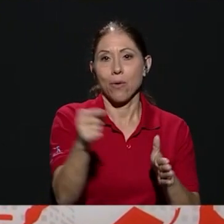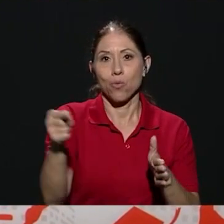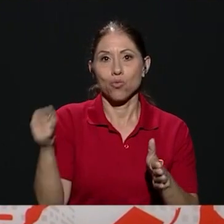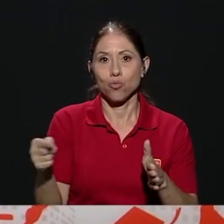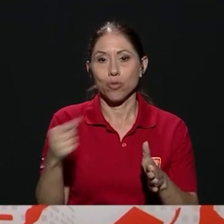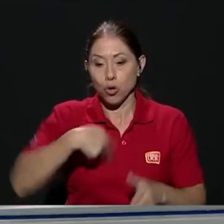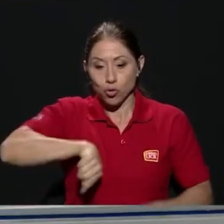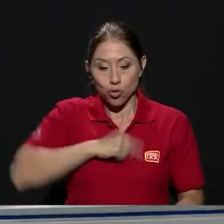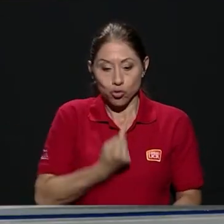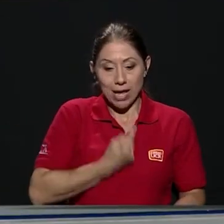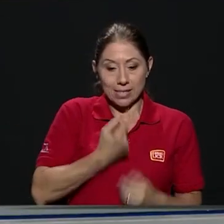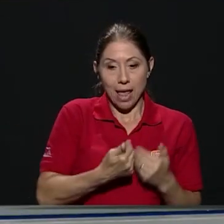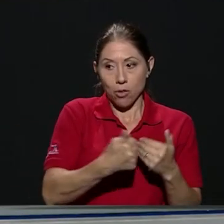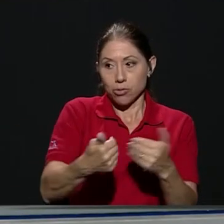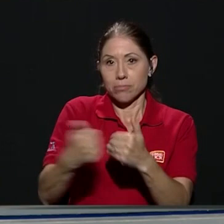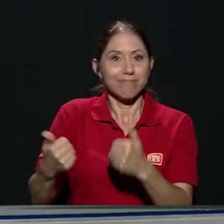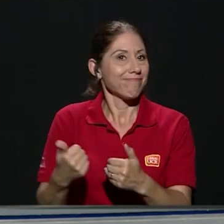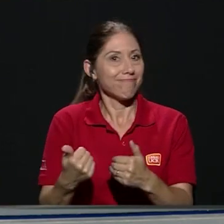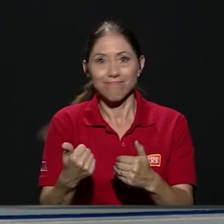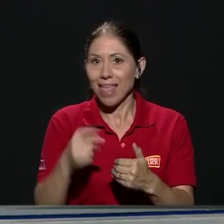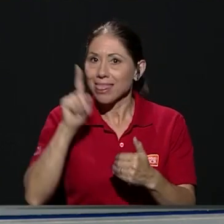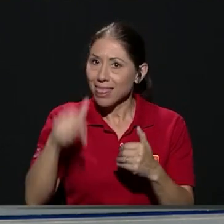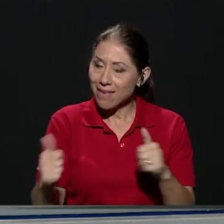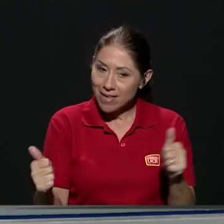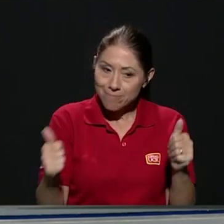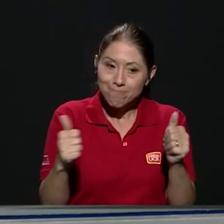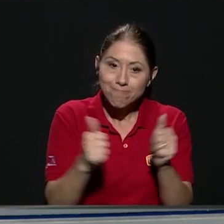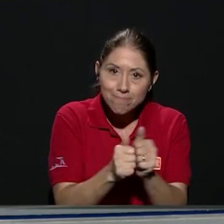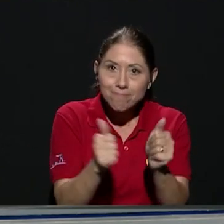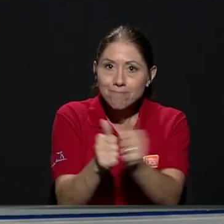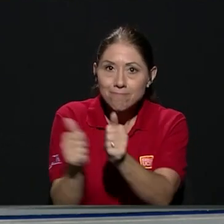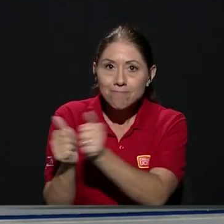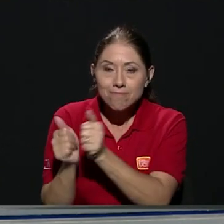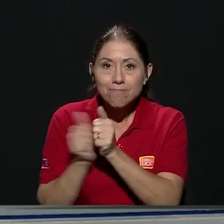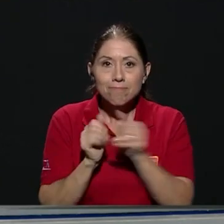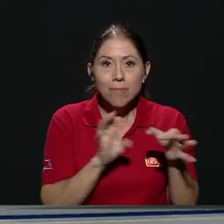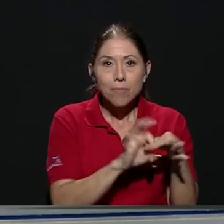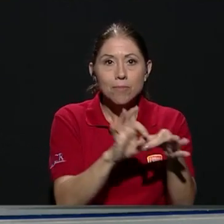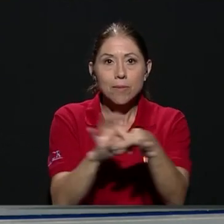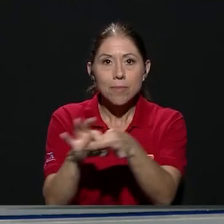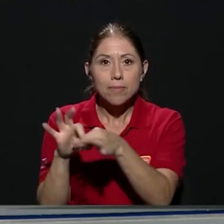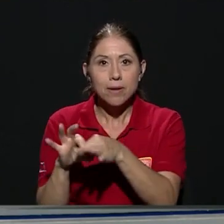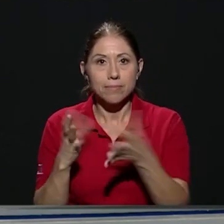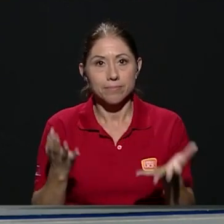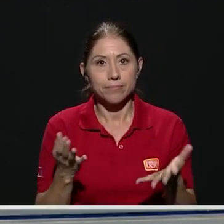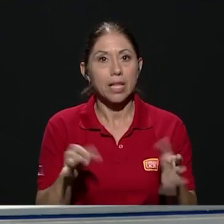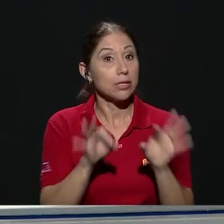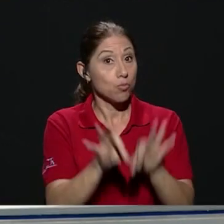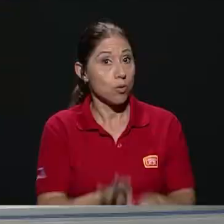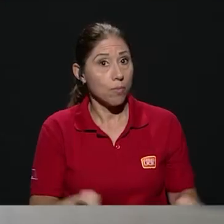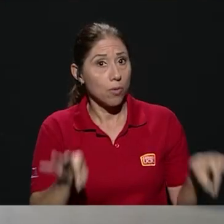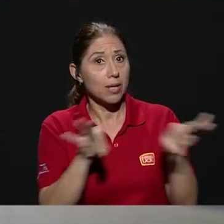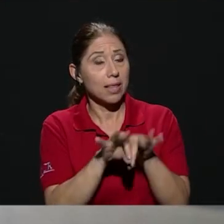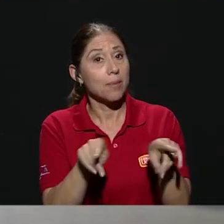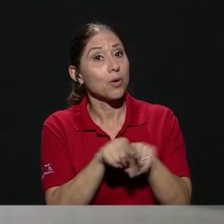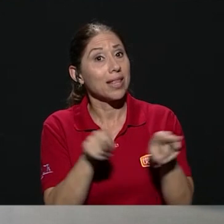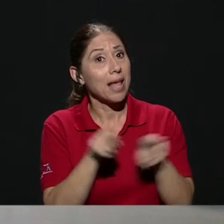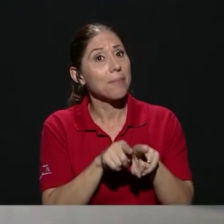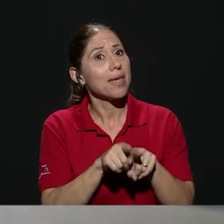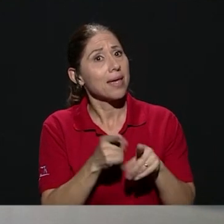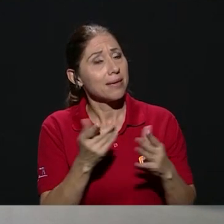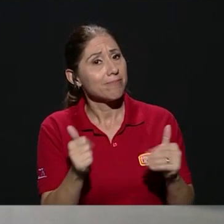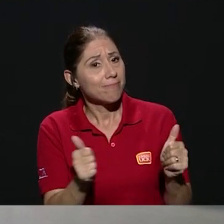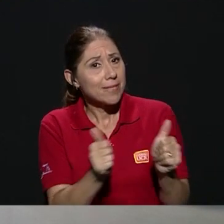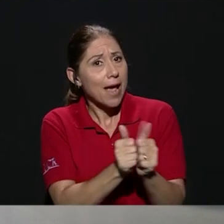porque sabemos que todo no se puede ver aislado, todo tiene que estar entrelazado. Es muy importante porque también se les da un acompañamiento en